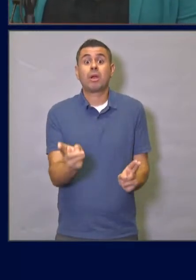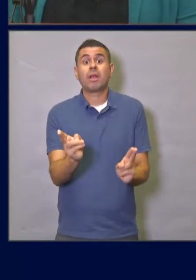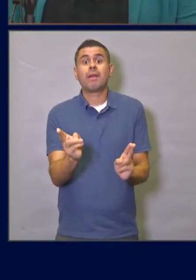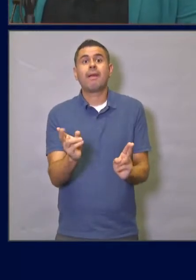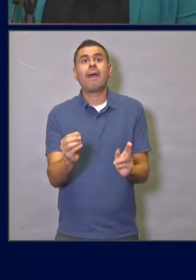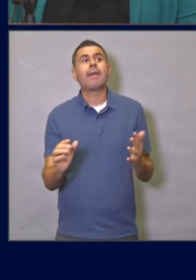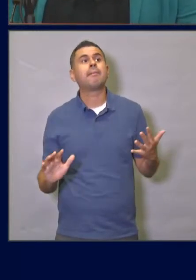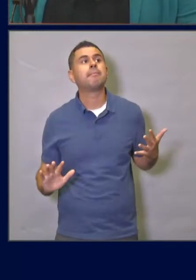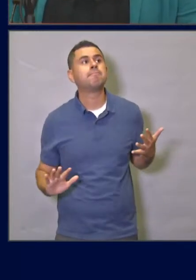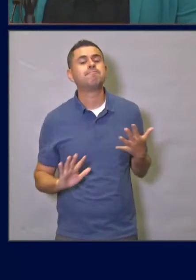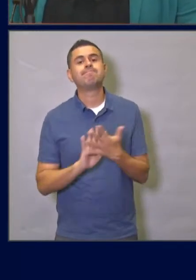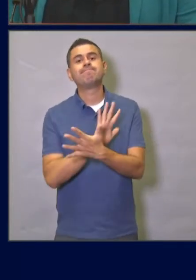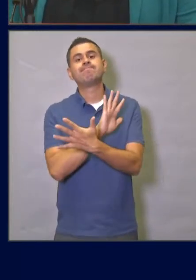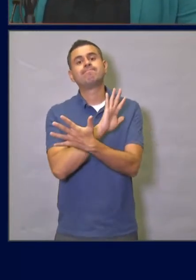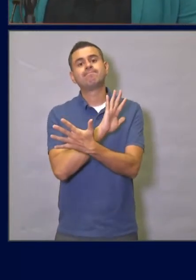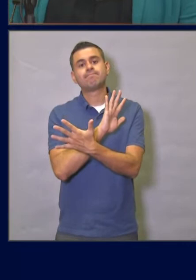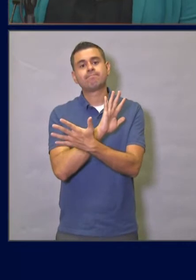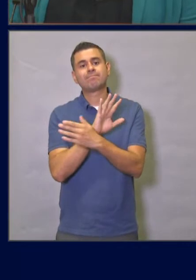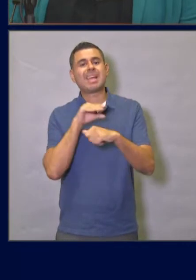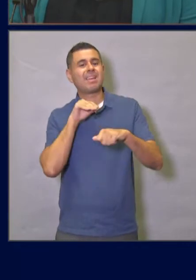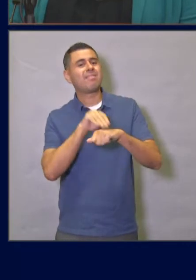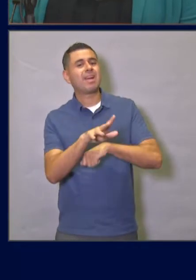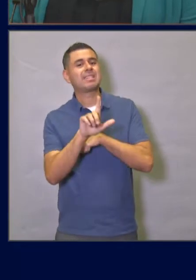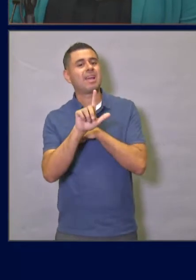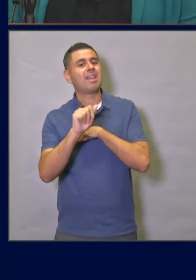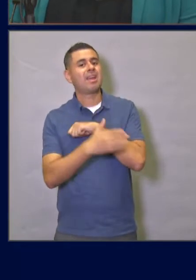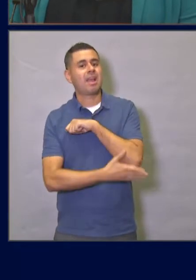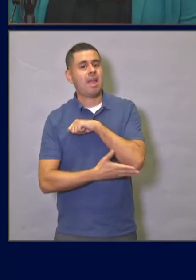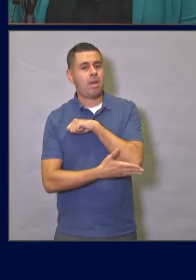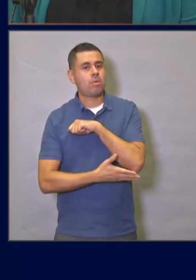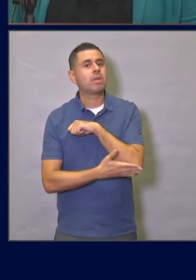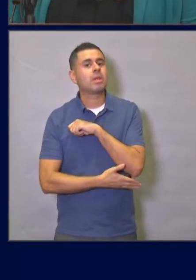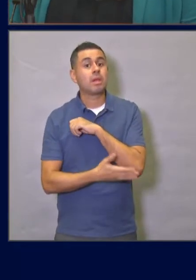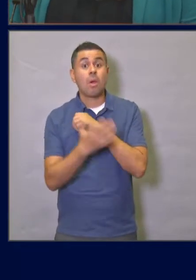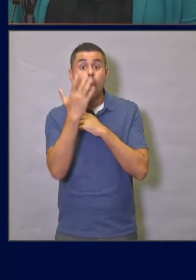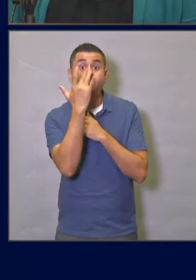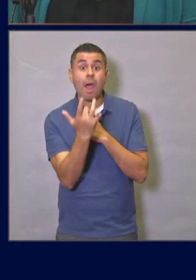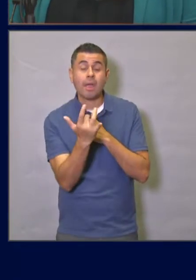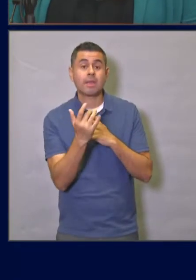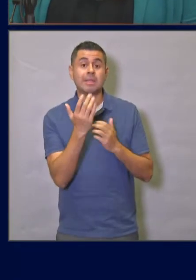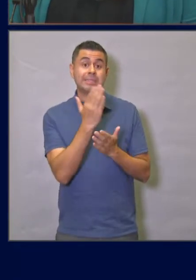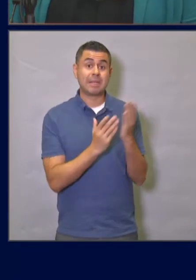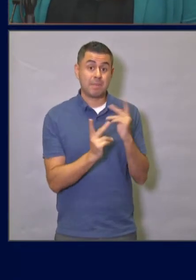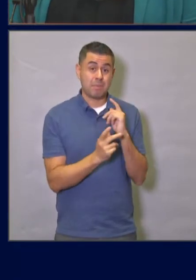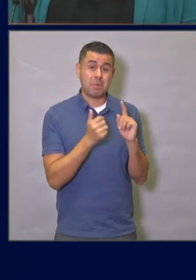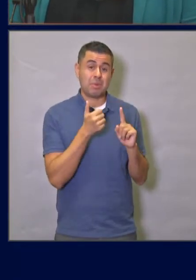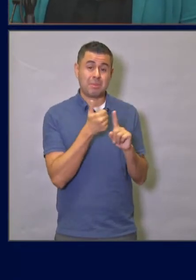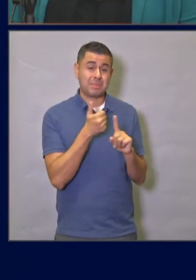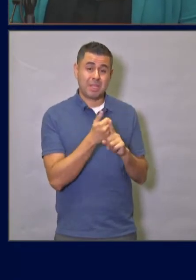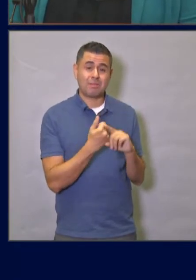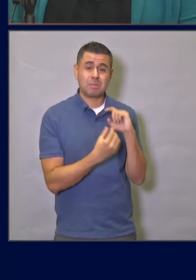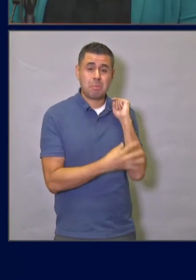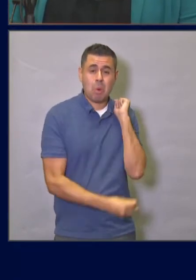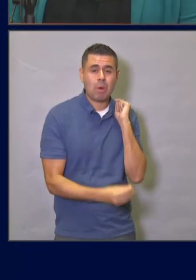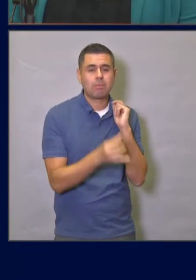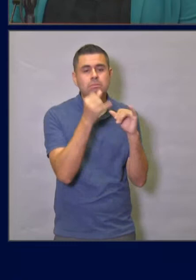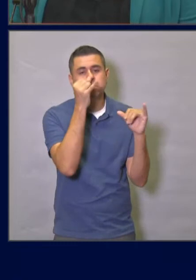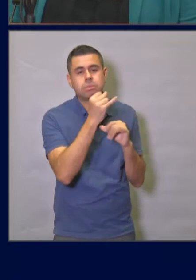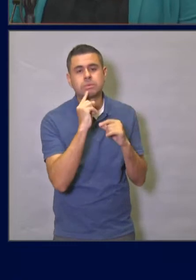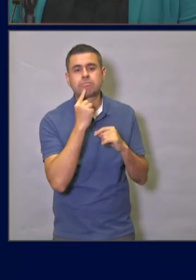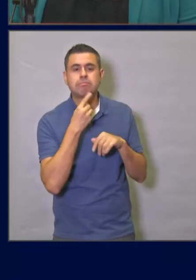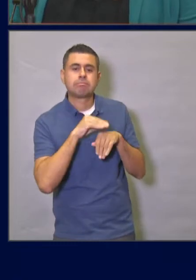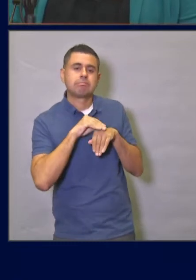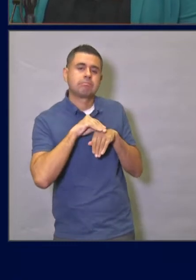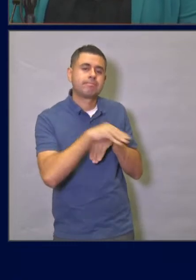acciones tanto en todo el condado como entre las personas más afectadas por esta pandemia. Por